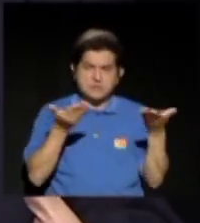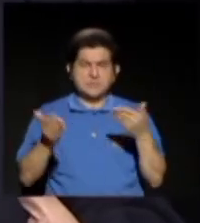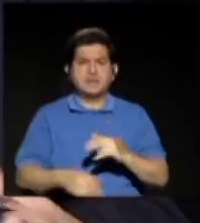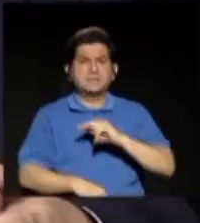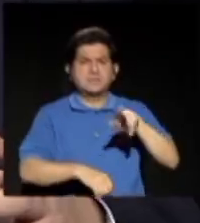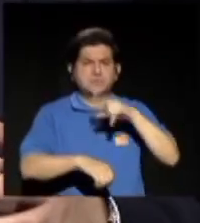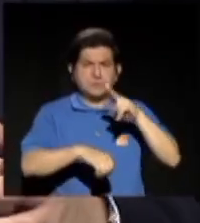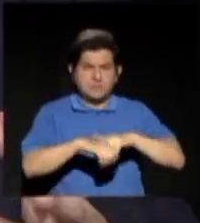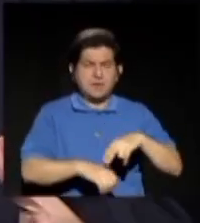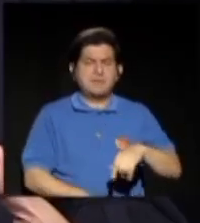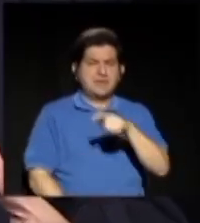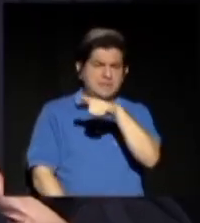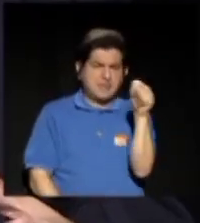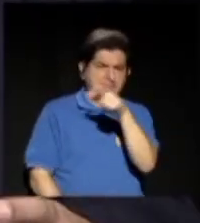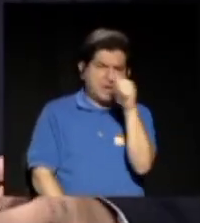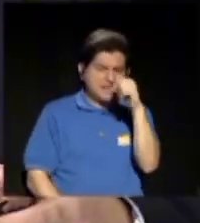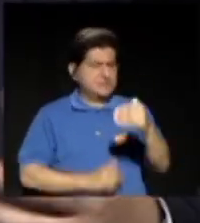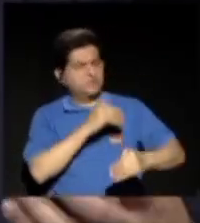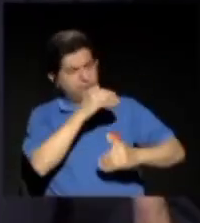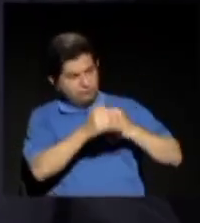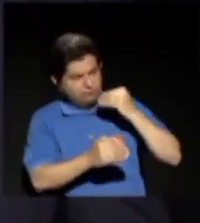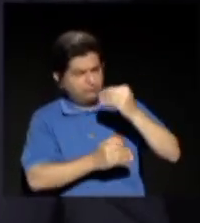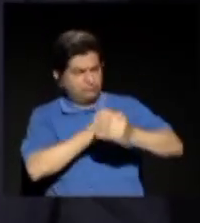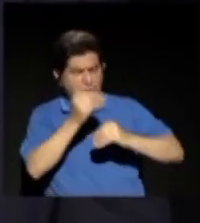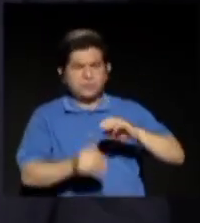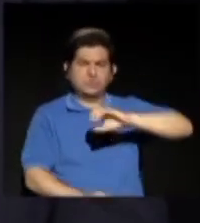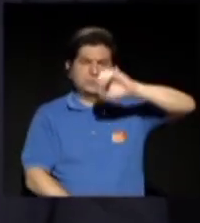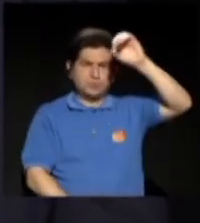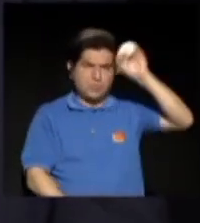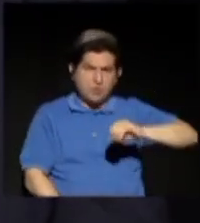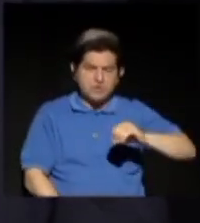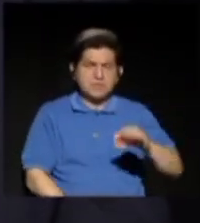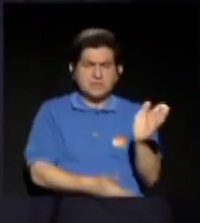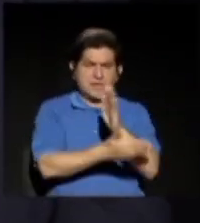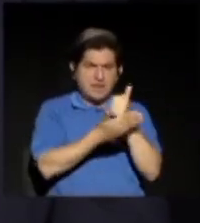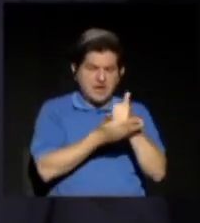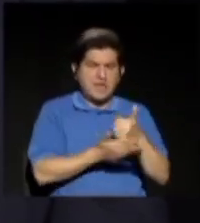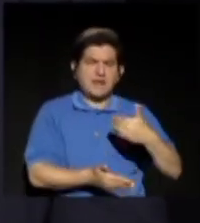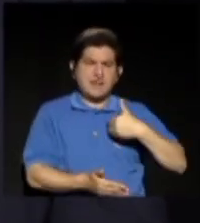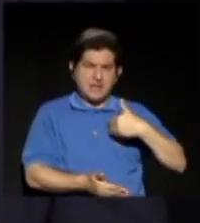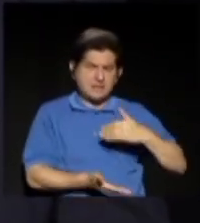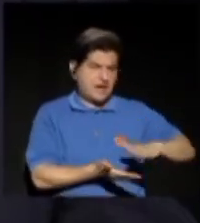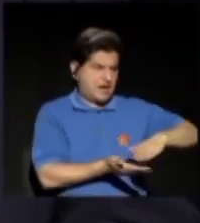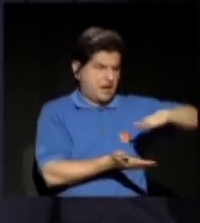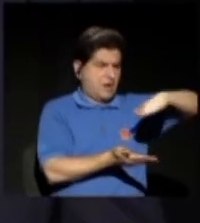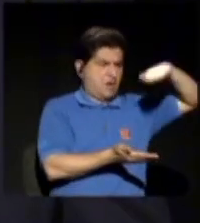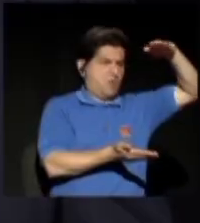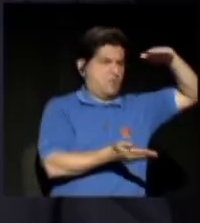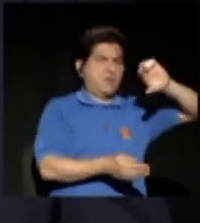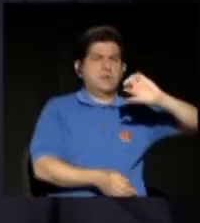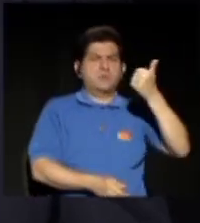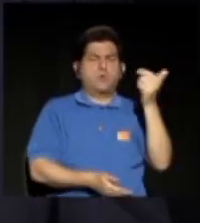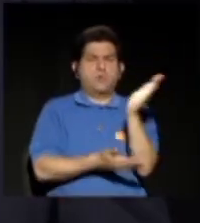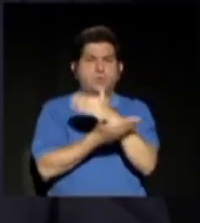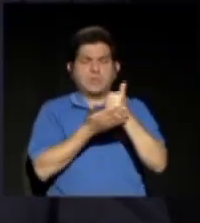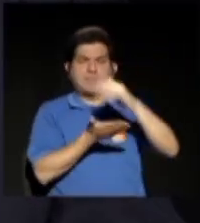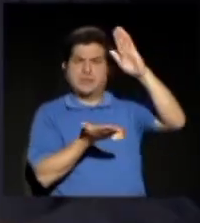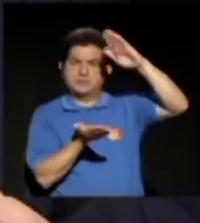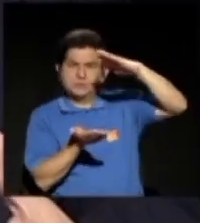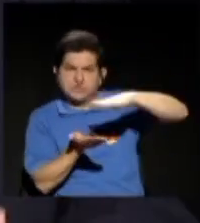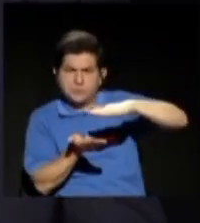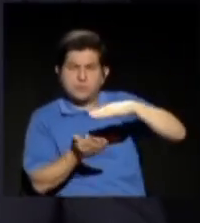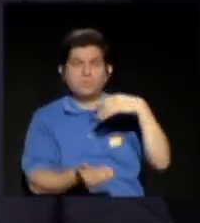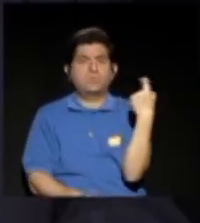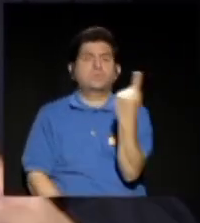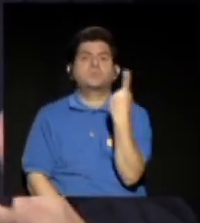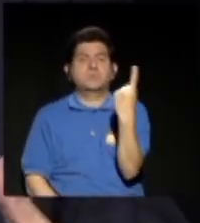durante todos los meses tenemos una dinámica que hay un porcentaje de bienes de la canasta que presentan incremento, otros presentan disminución y